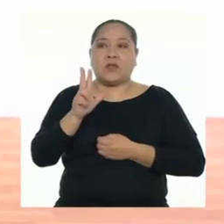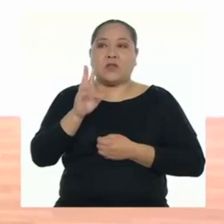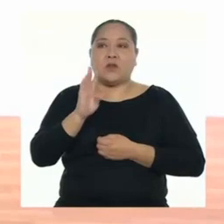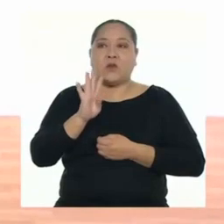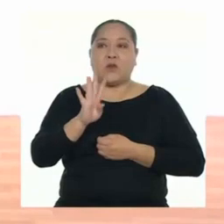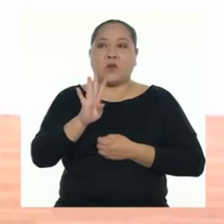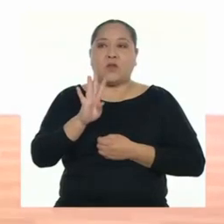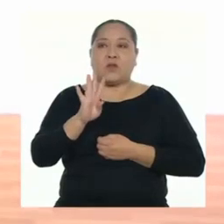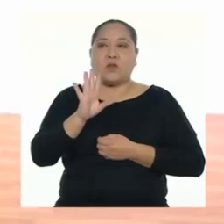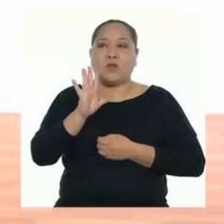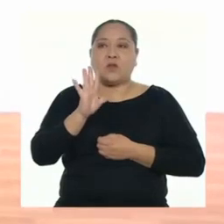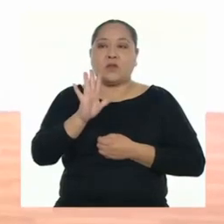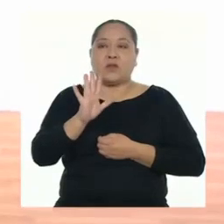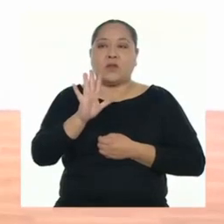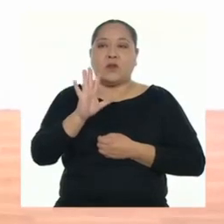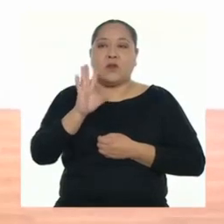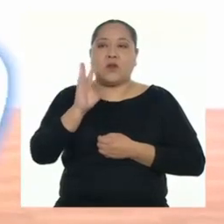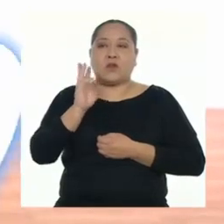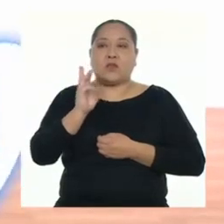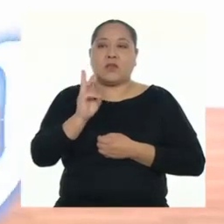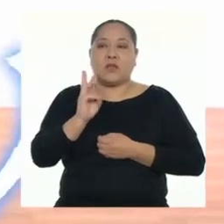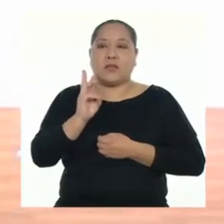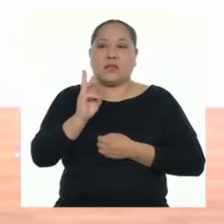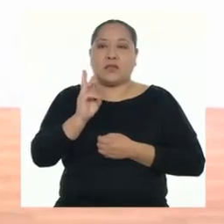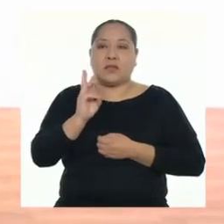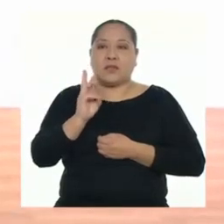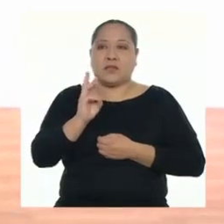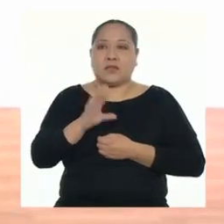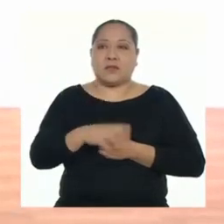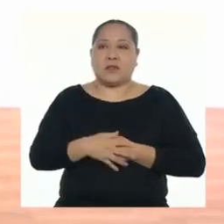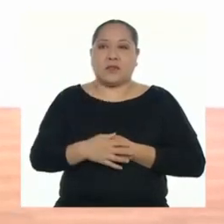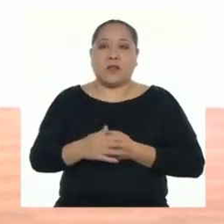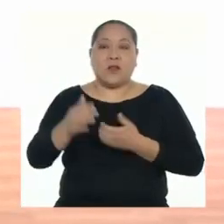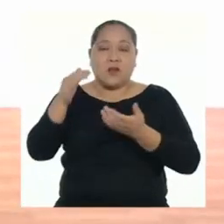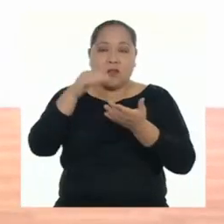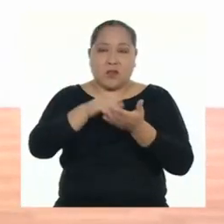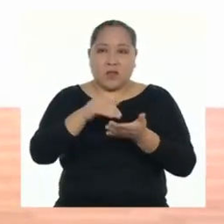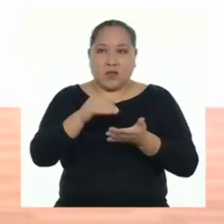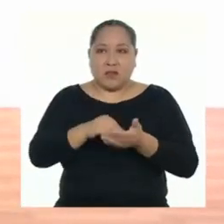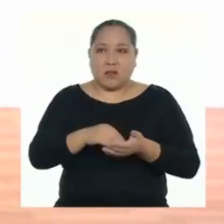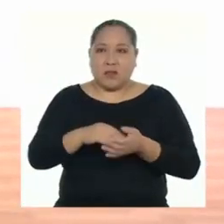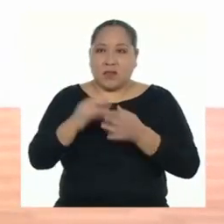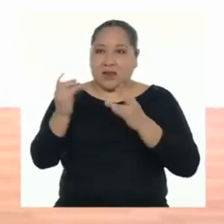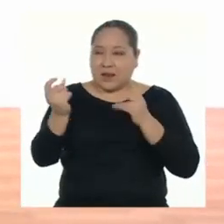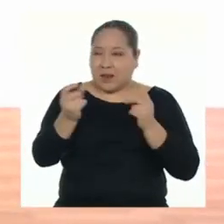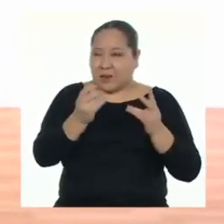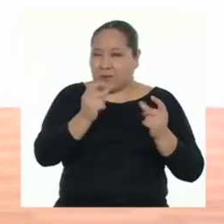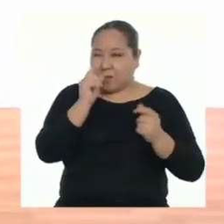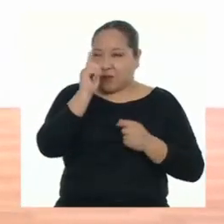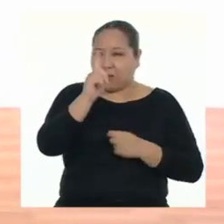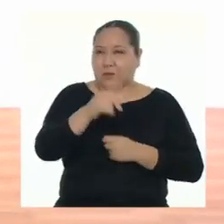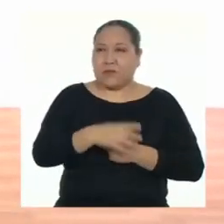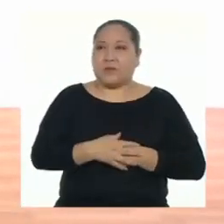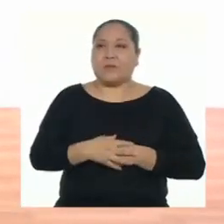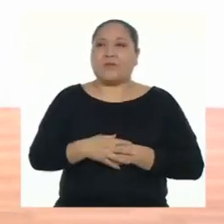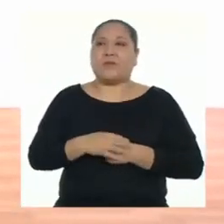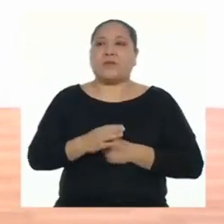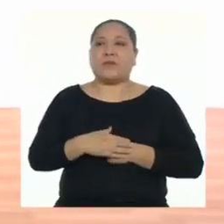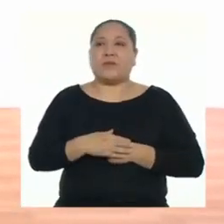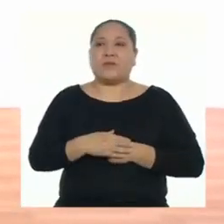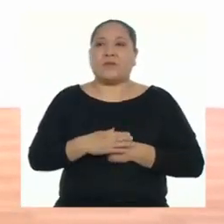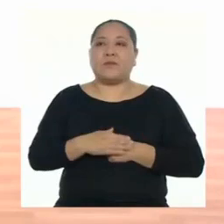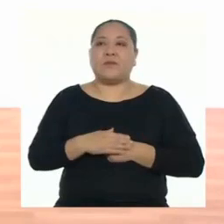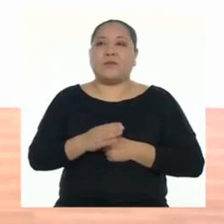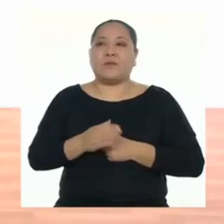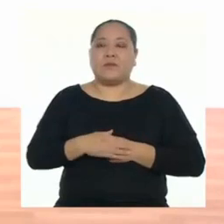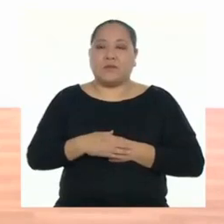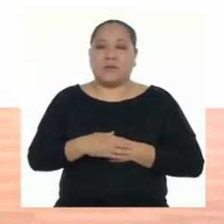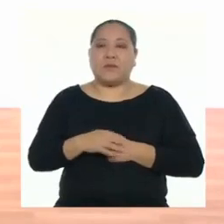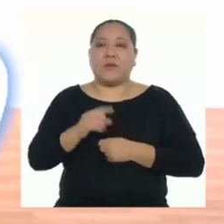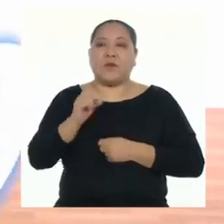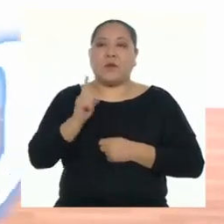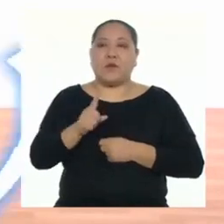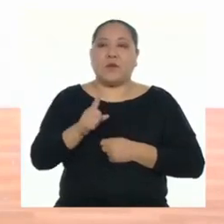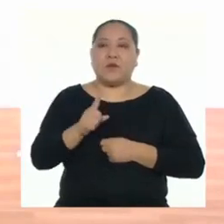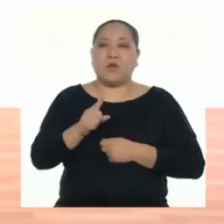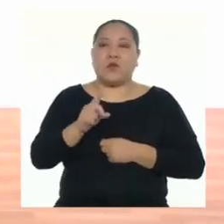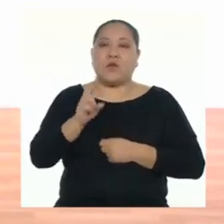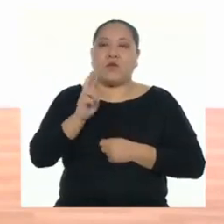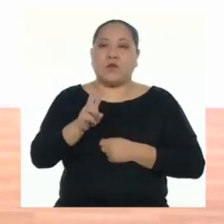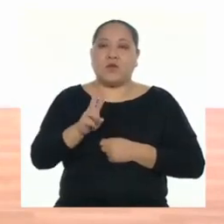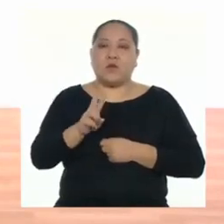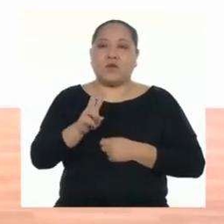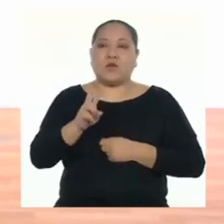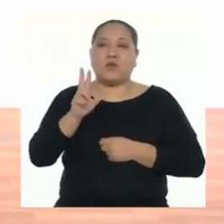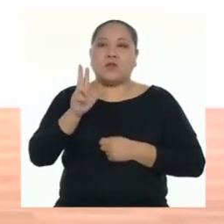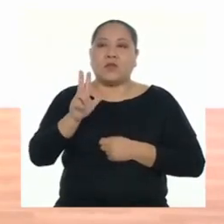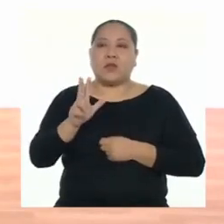3, 4, 5, 6. Una vez más, un poquito más rápido. 5, 6, 7, va. Y